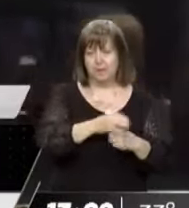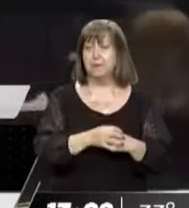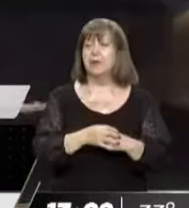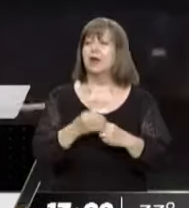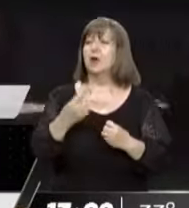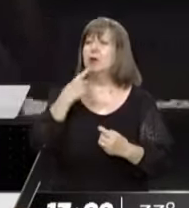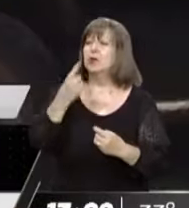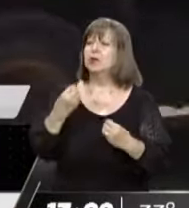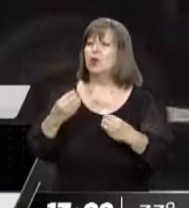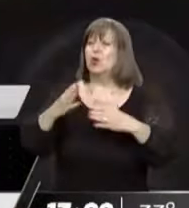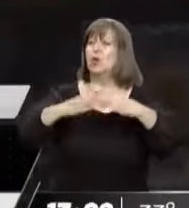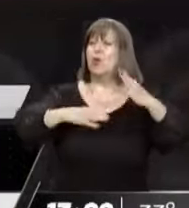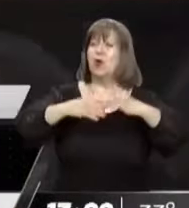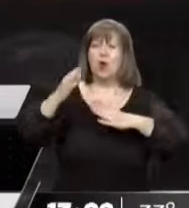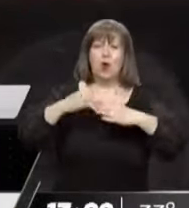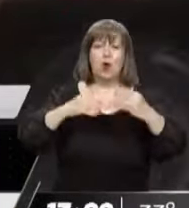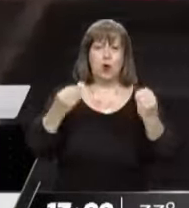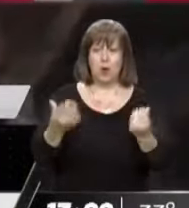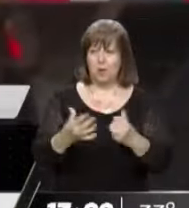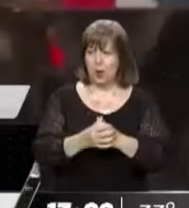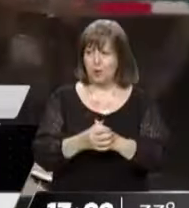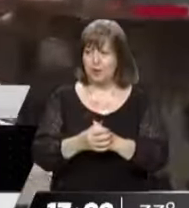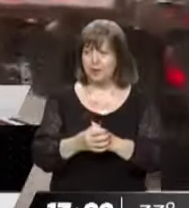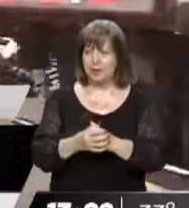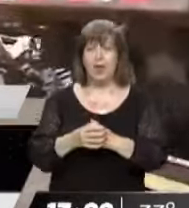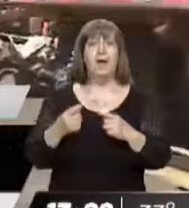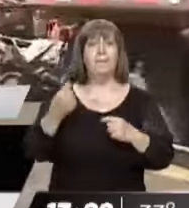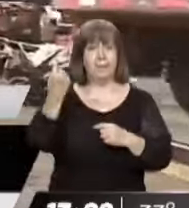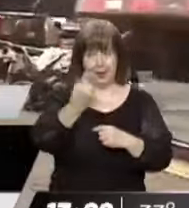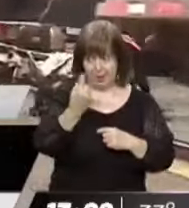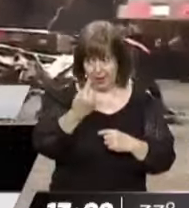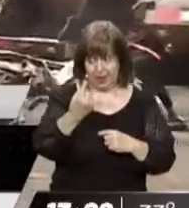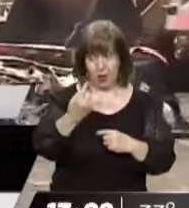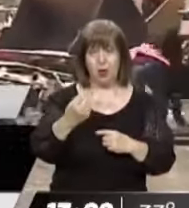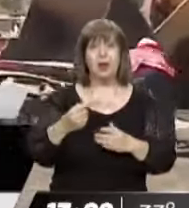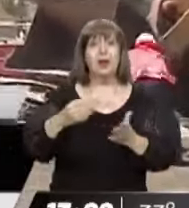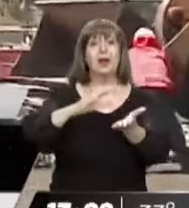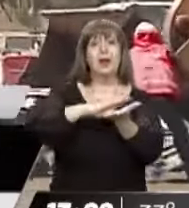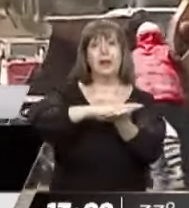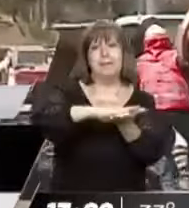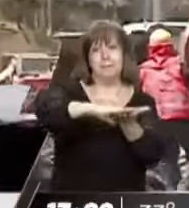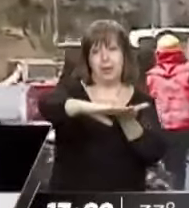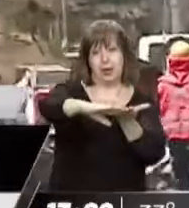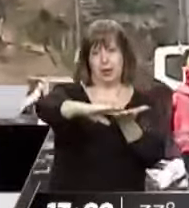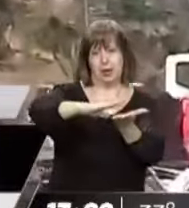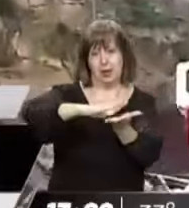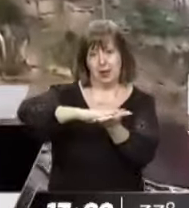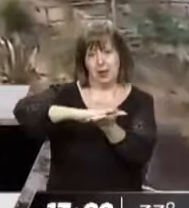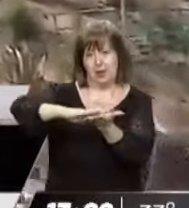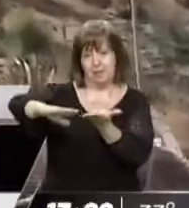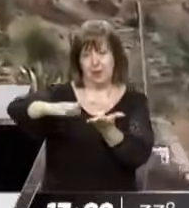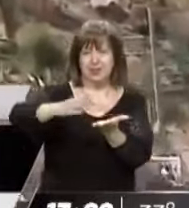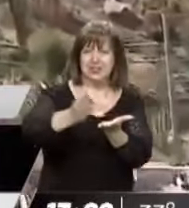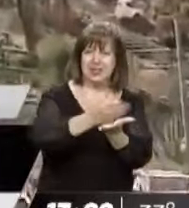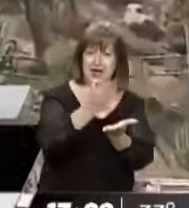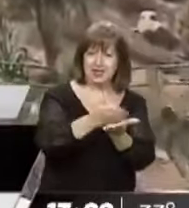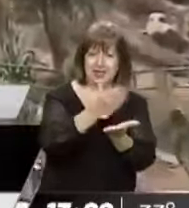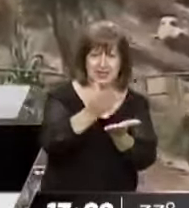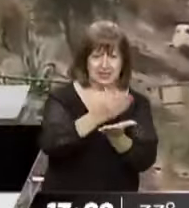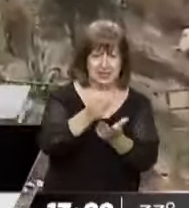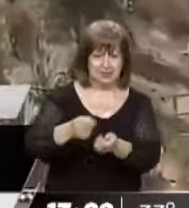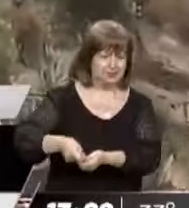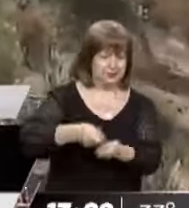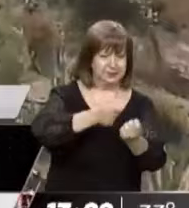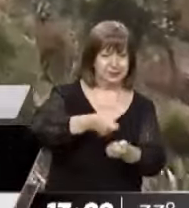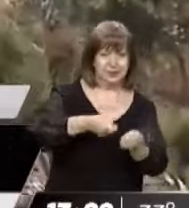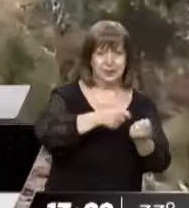casa, ¿cómo es? Claro, en paralelo, nosotros limpiamos y tenemos un punto de transferencia que es este, porque el lugar definitivo está muy alejado. Entonces, acá se lleva a otro lugar.